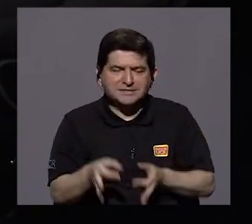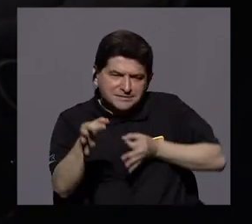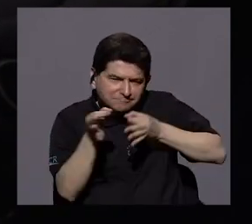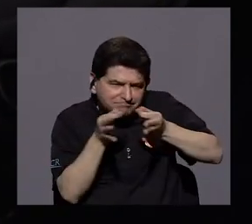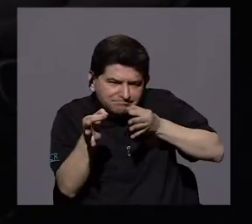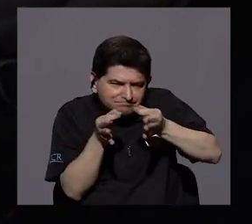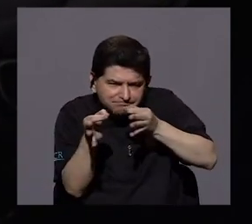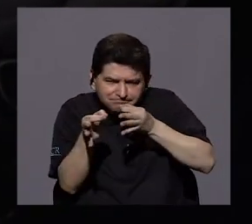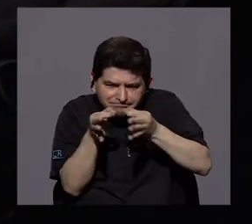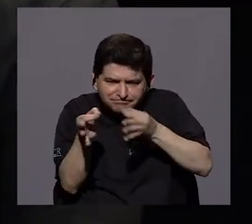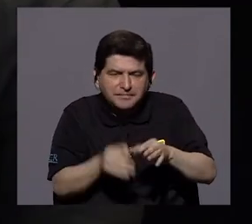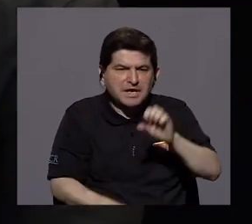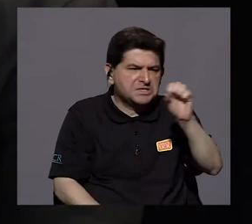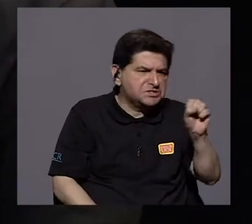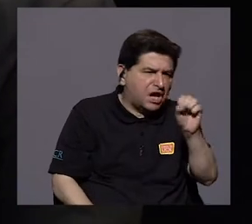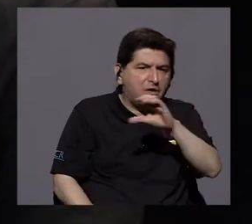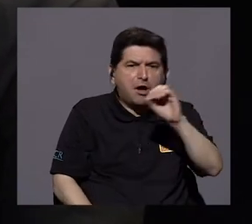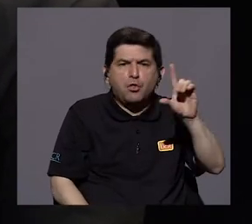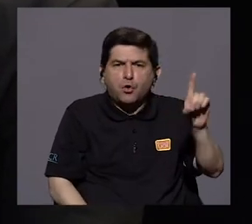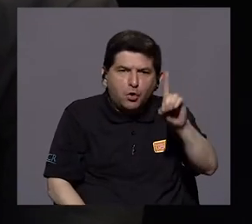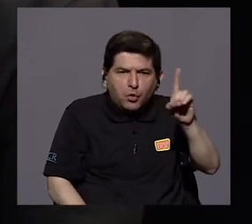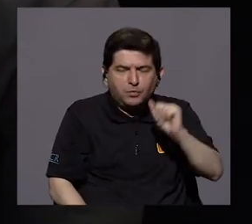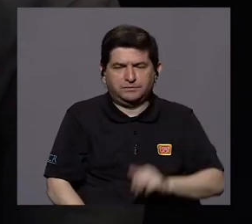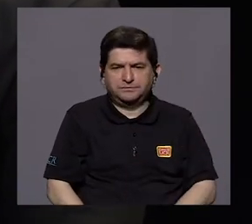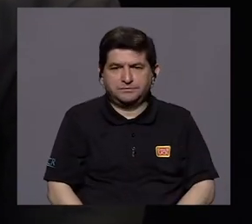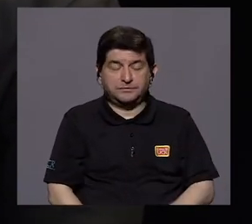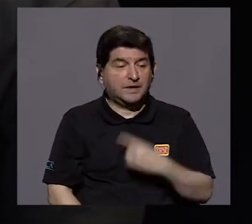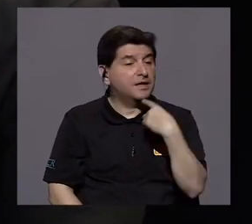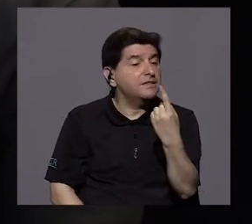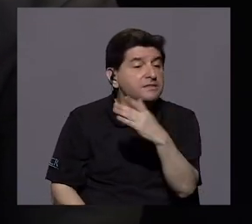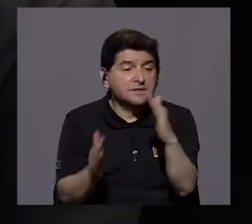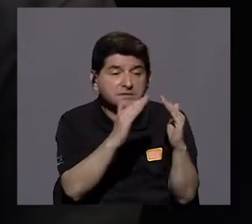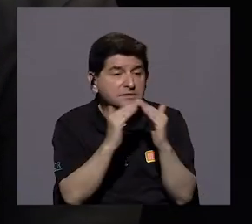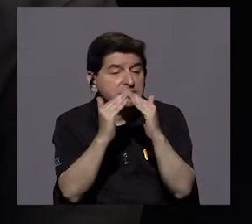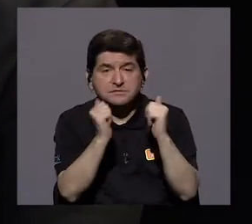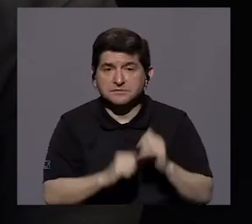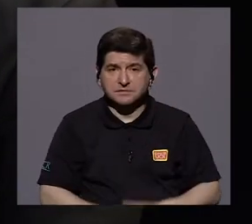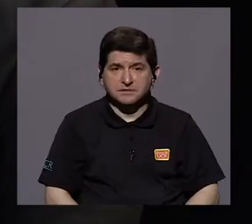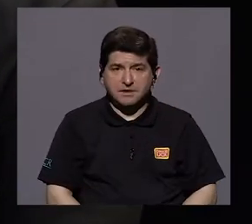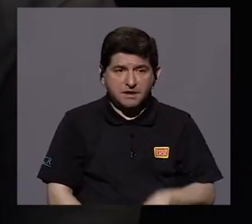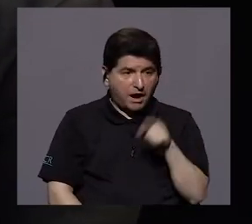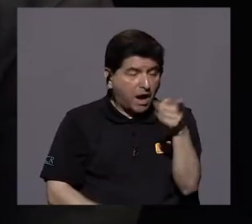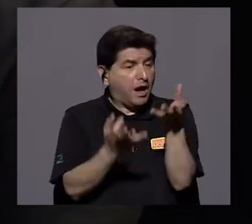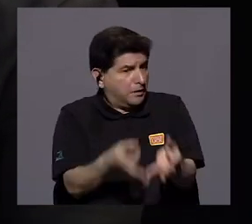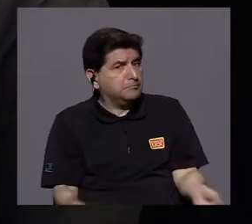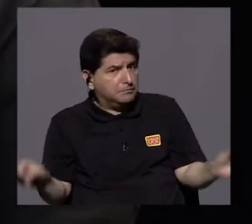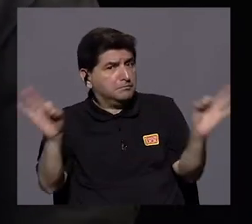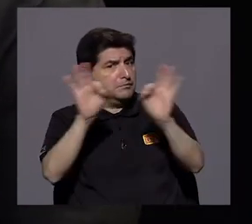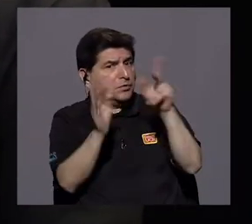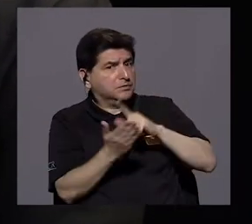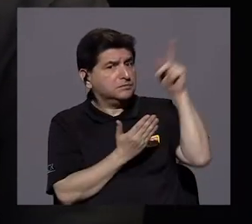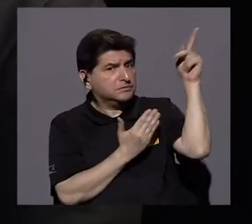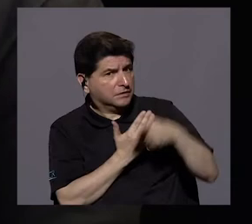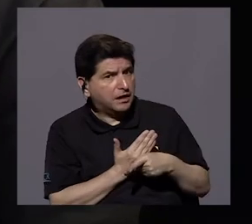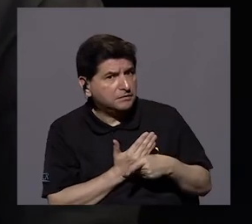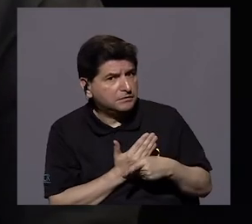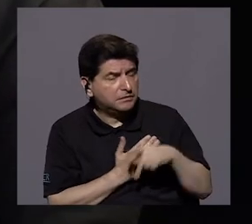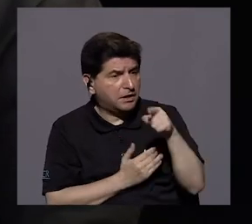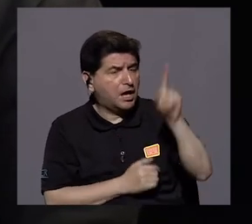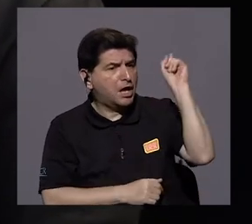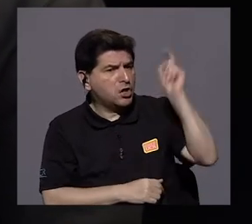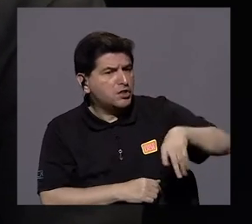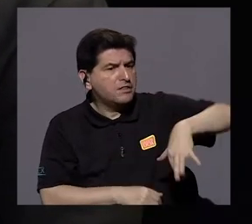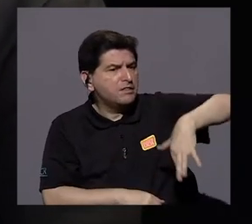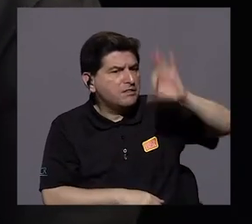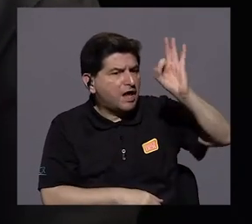estas explicaciones, sábados o domingos, y se le dice a la comunidad la importancia del programa y que